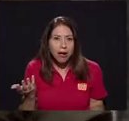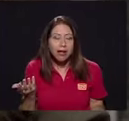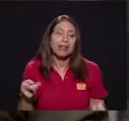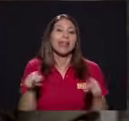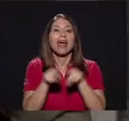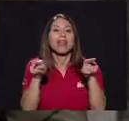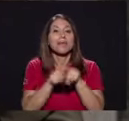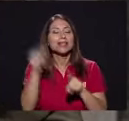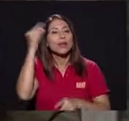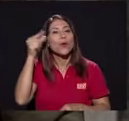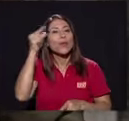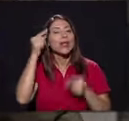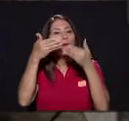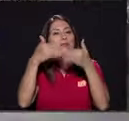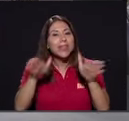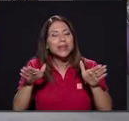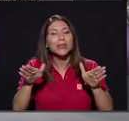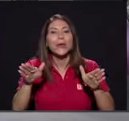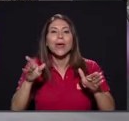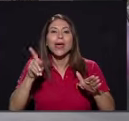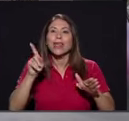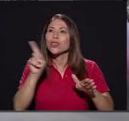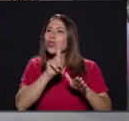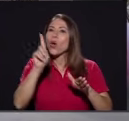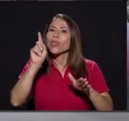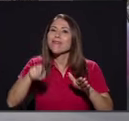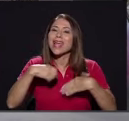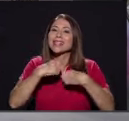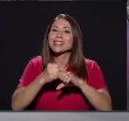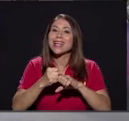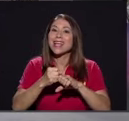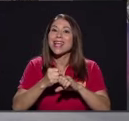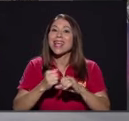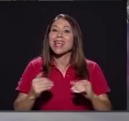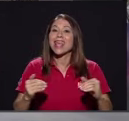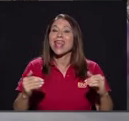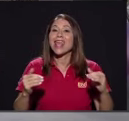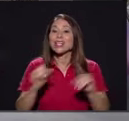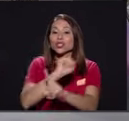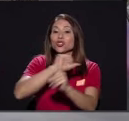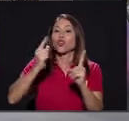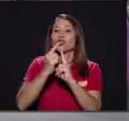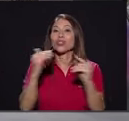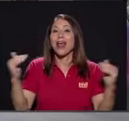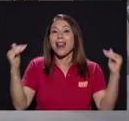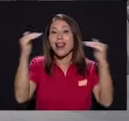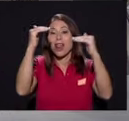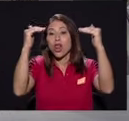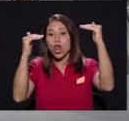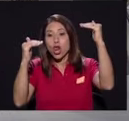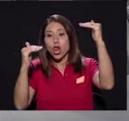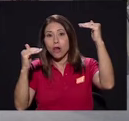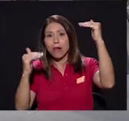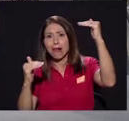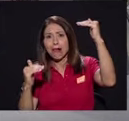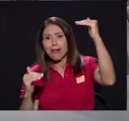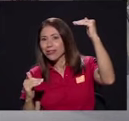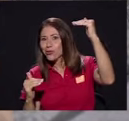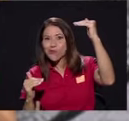el gobierno abierto no debería aumentar la brecha social o la brecha digital, debe ayudar a reducirla porque debe